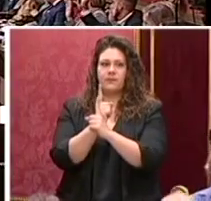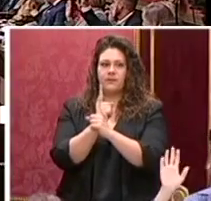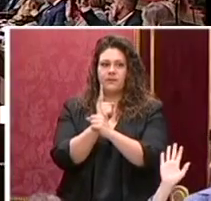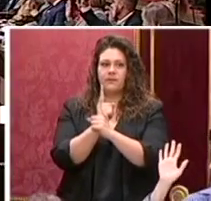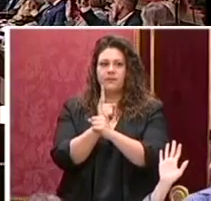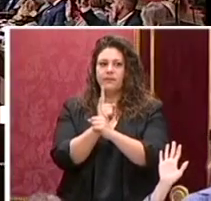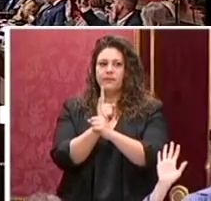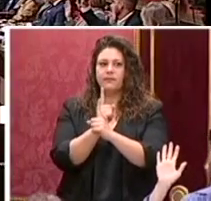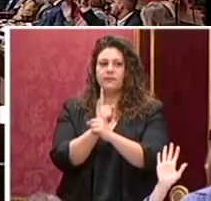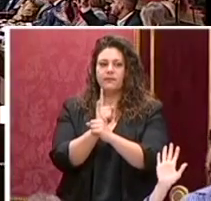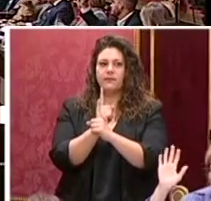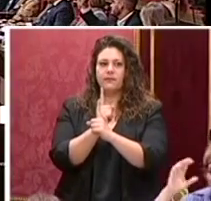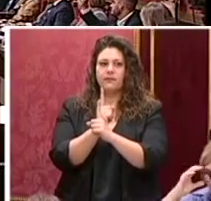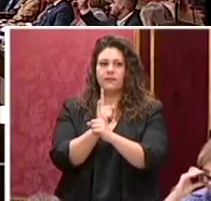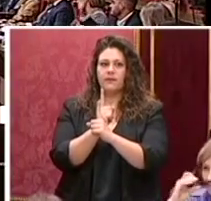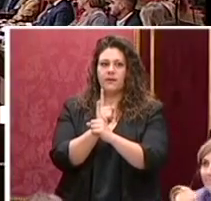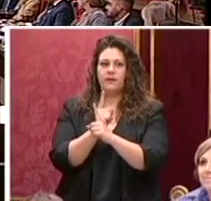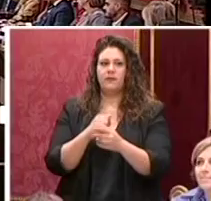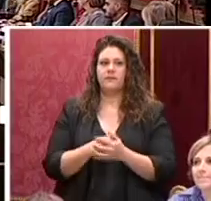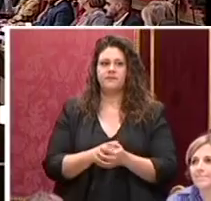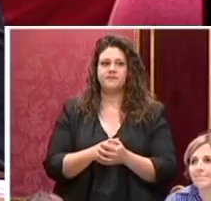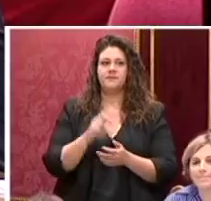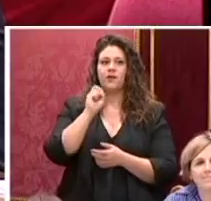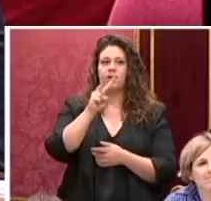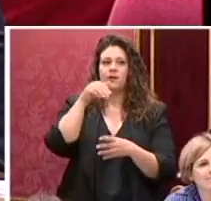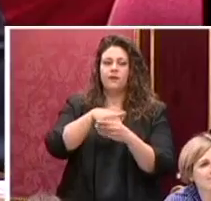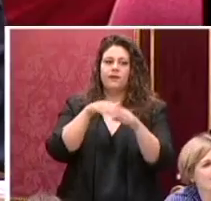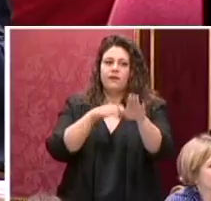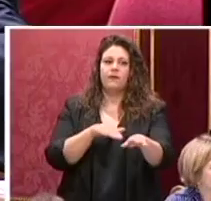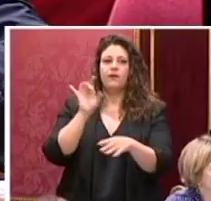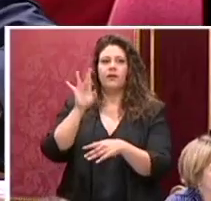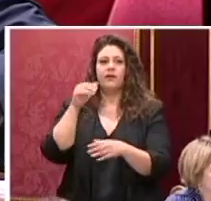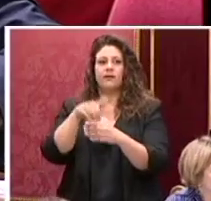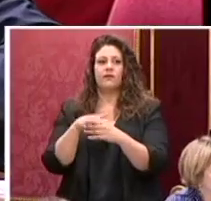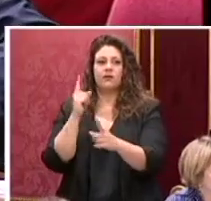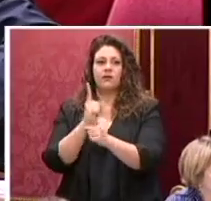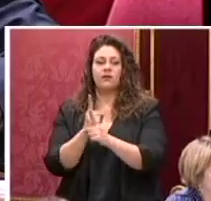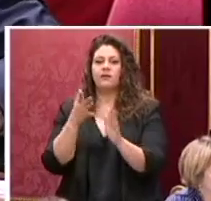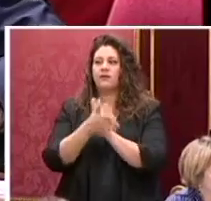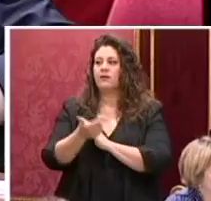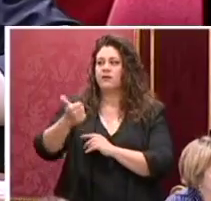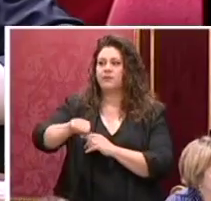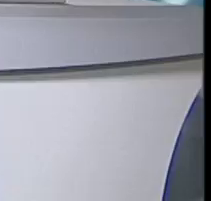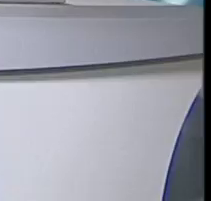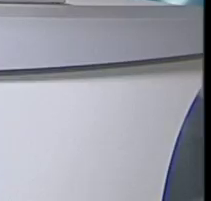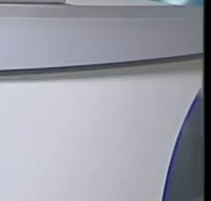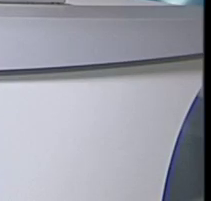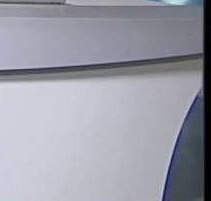salido adelante al contar con los votos a favor de Vox y Partido Socialista y en contra del Partido Popular. Se rechaza la moción.